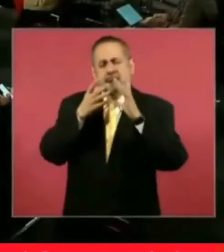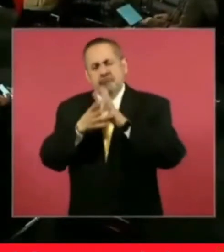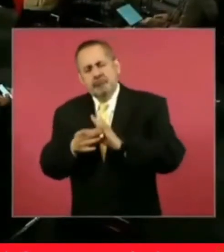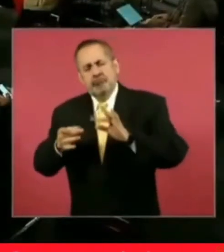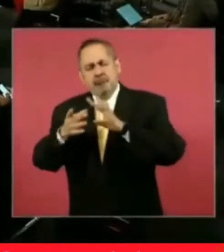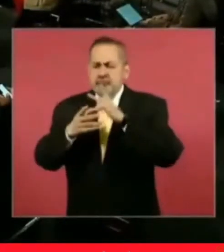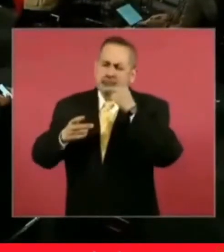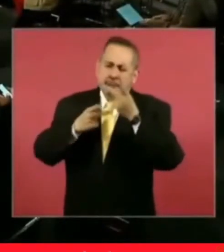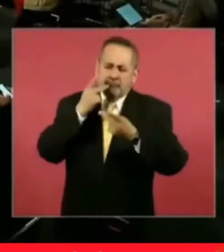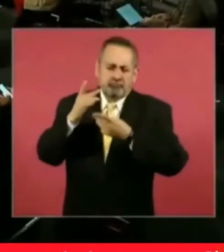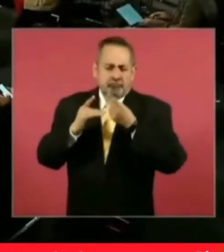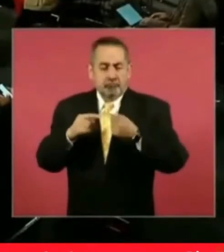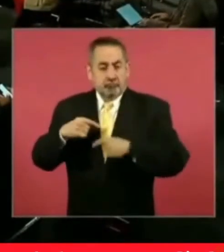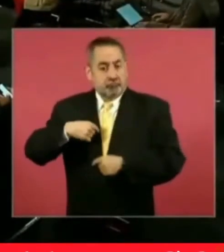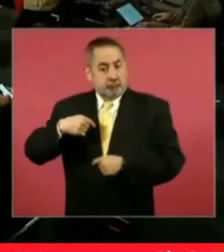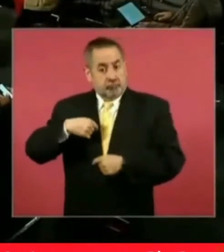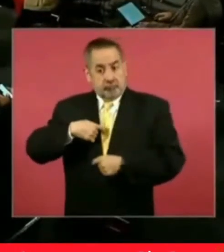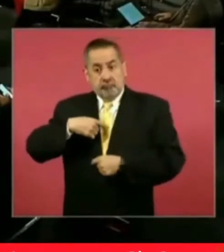de que